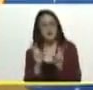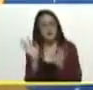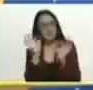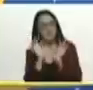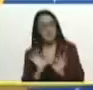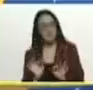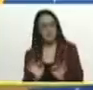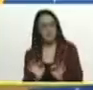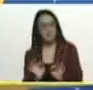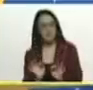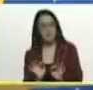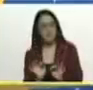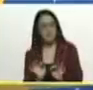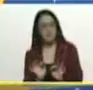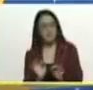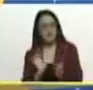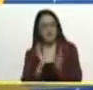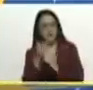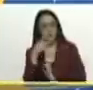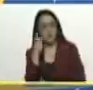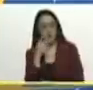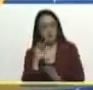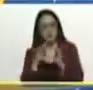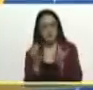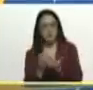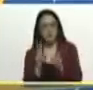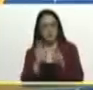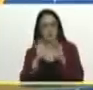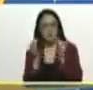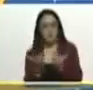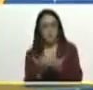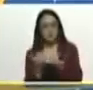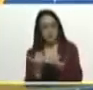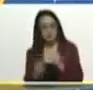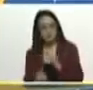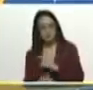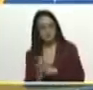arquitectura, de esa nueva geopolítica mundial, del nuevo mundo que ya van haciendo.